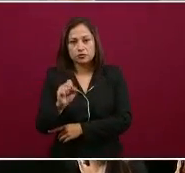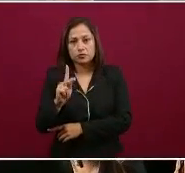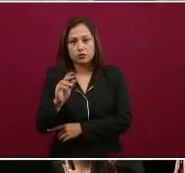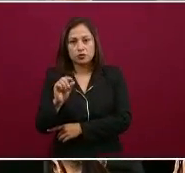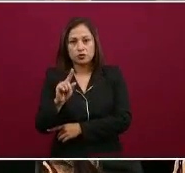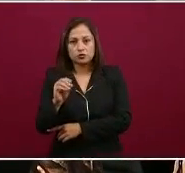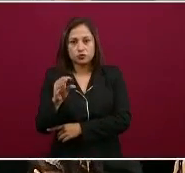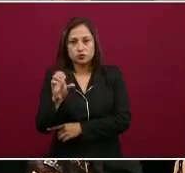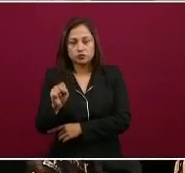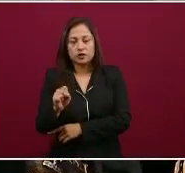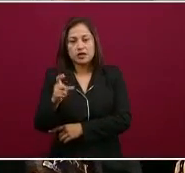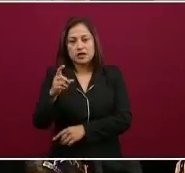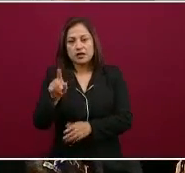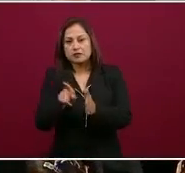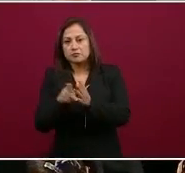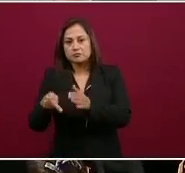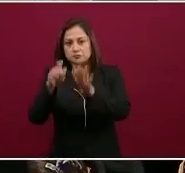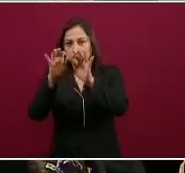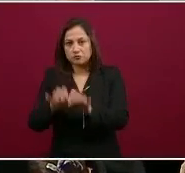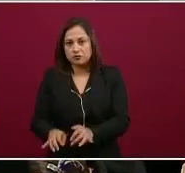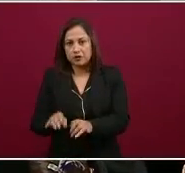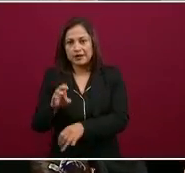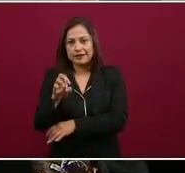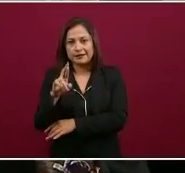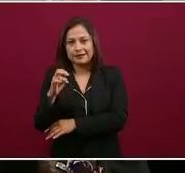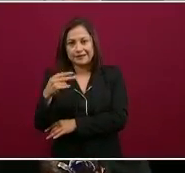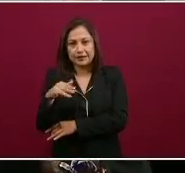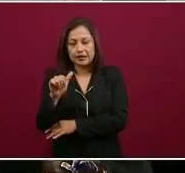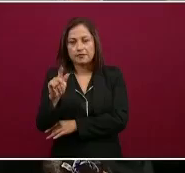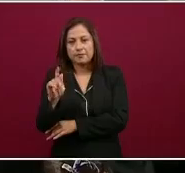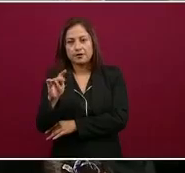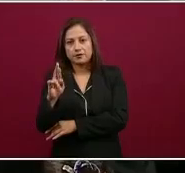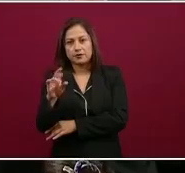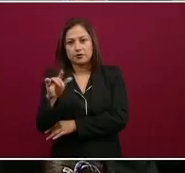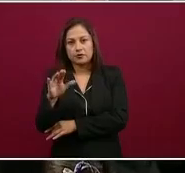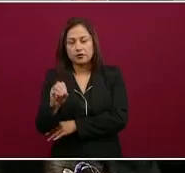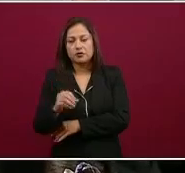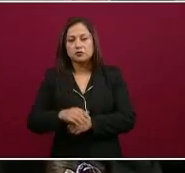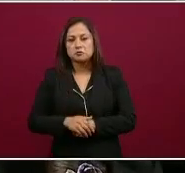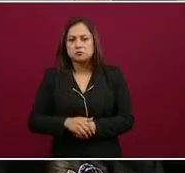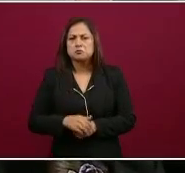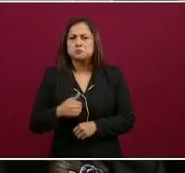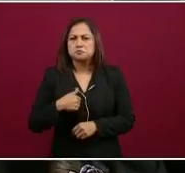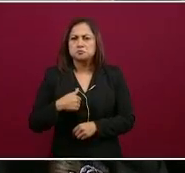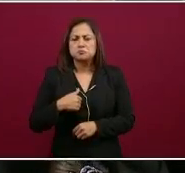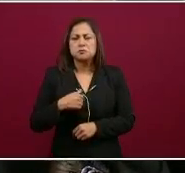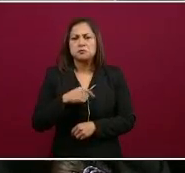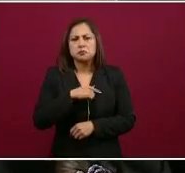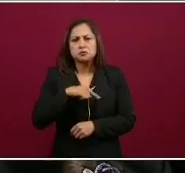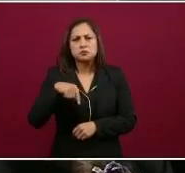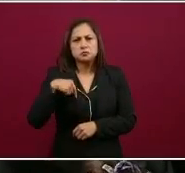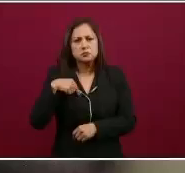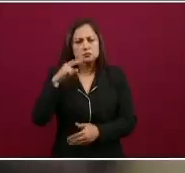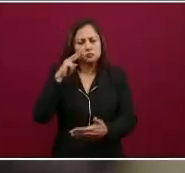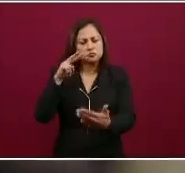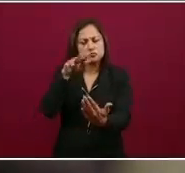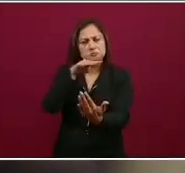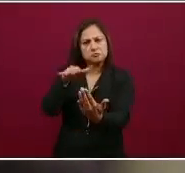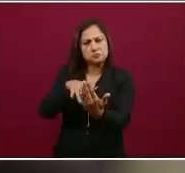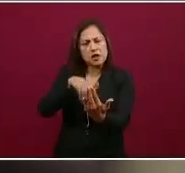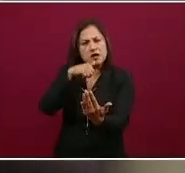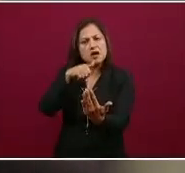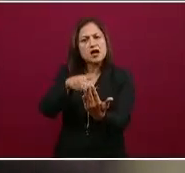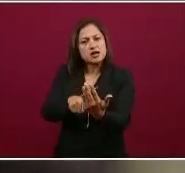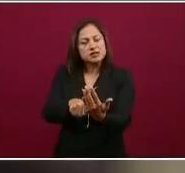Energía. Nos queda clara la postura de nuestro país a través de esta carta, presidente,